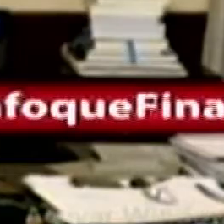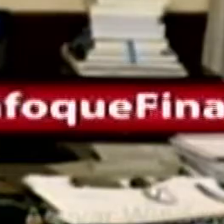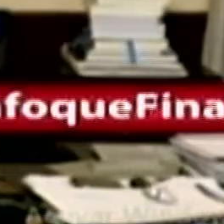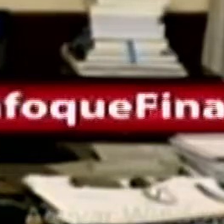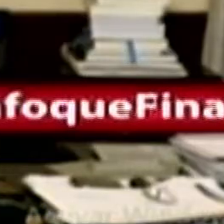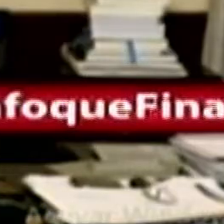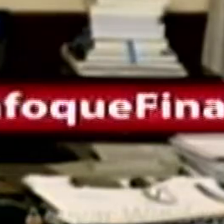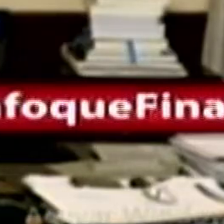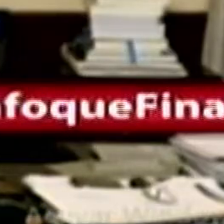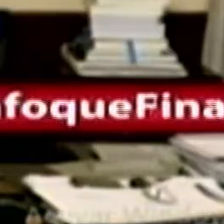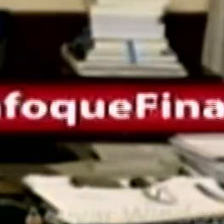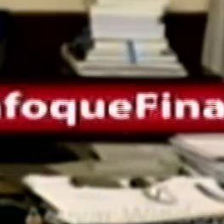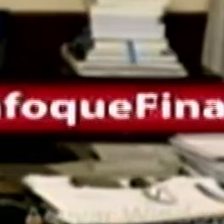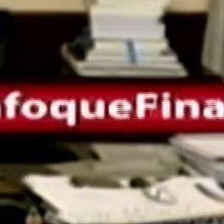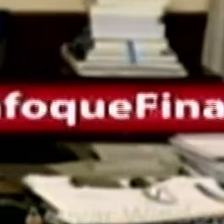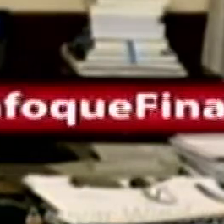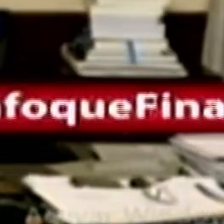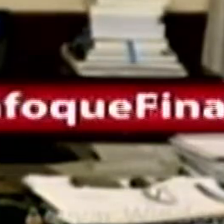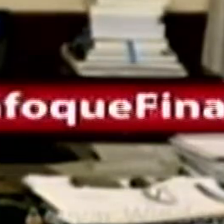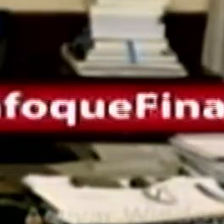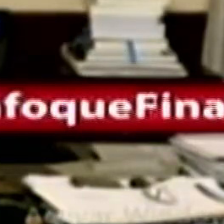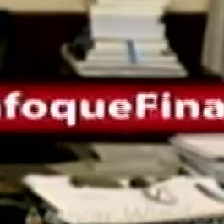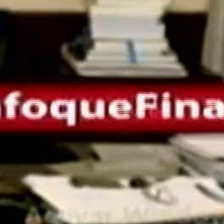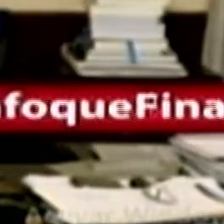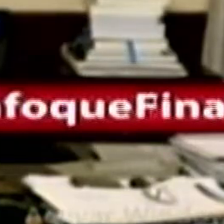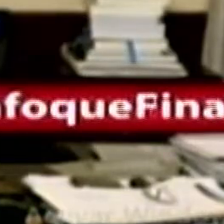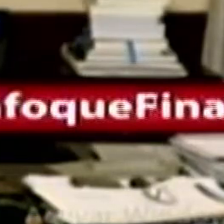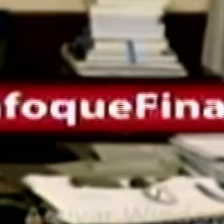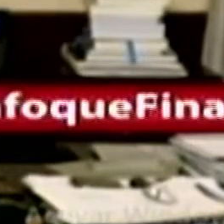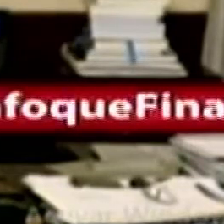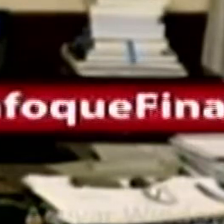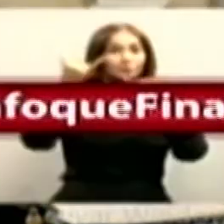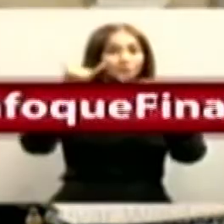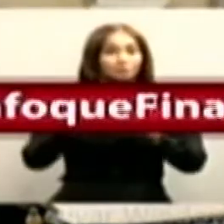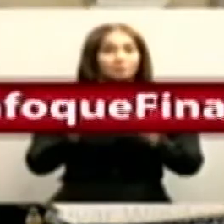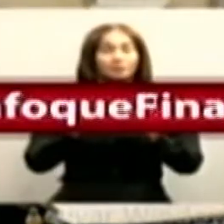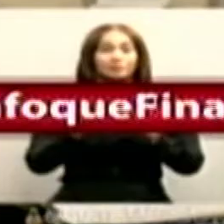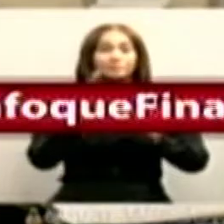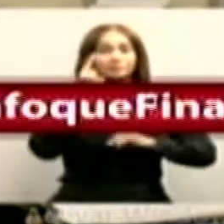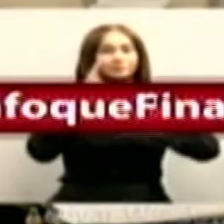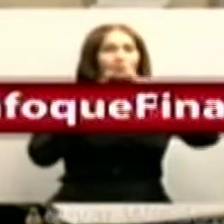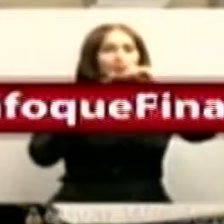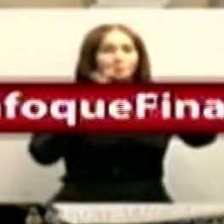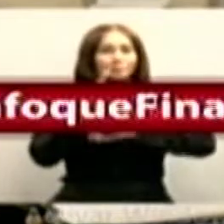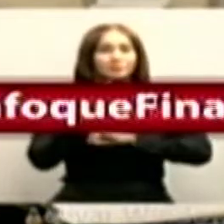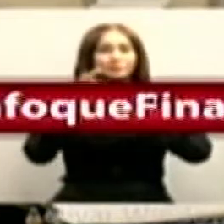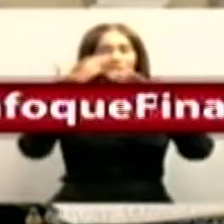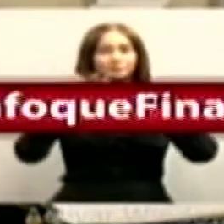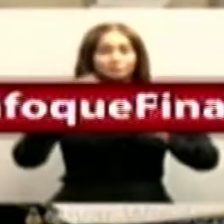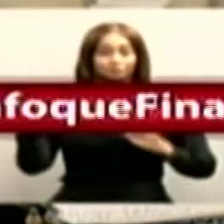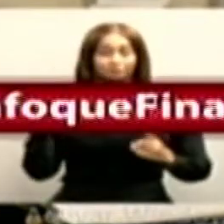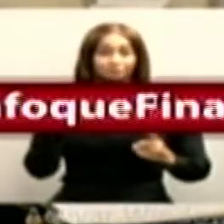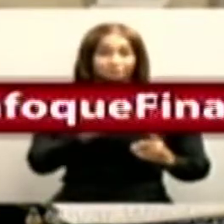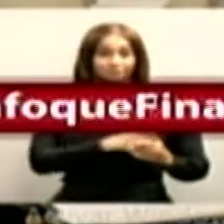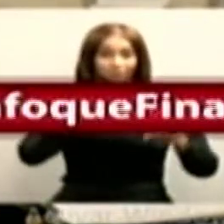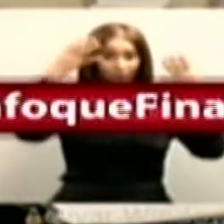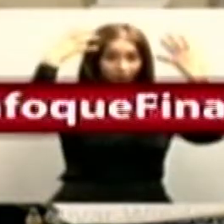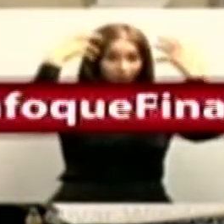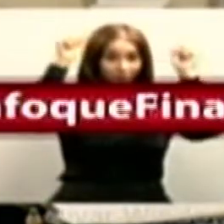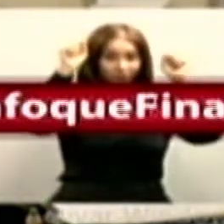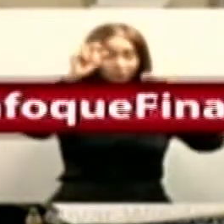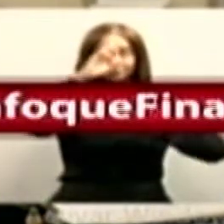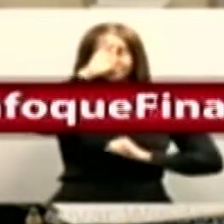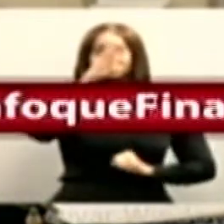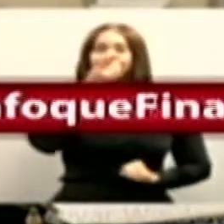Buenas noches. Hoy hace justo un mes tomé juramentación como presidente de la República. Y hoy quiero hablarles a